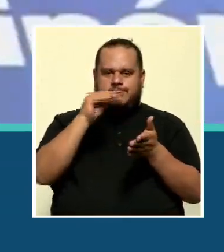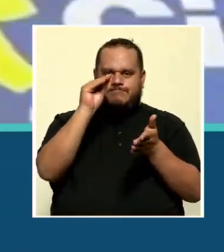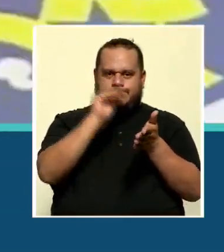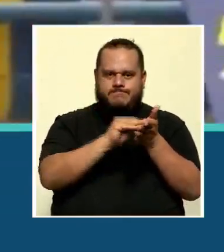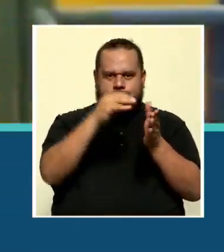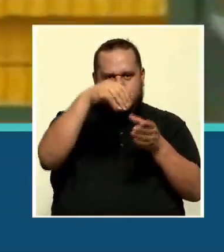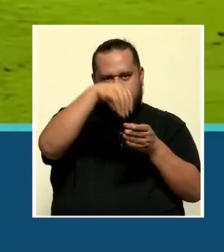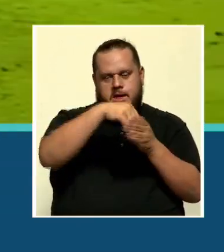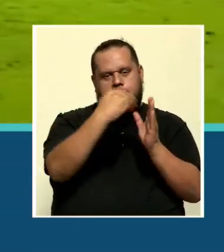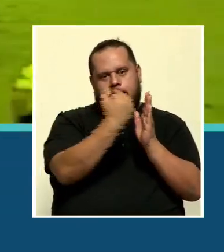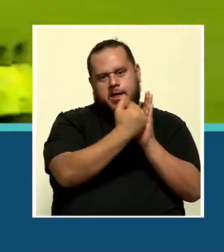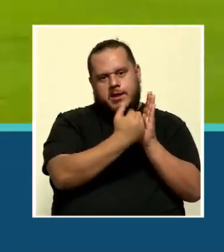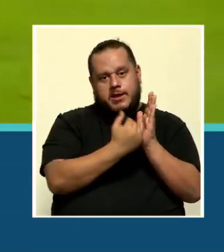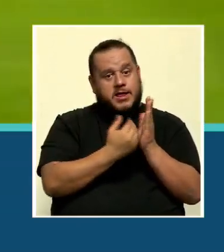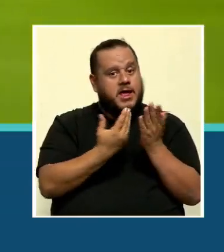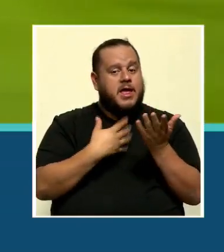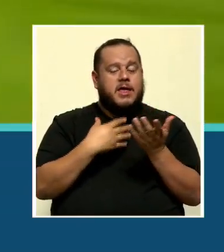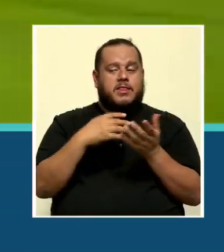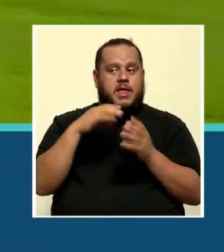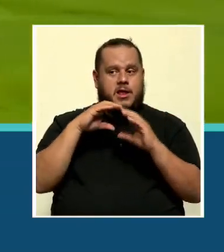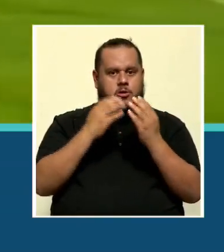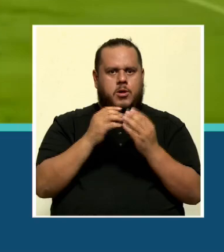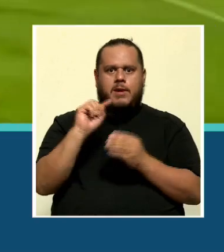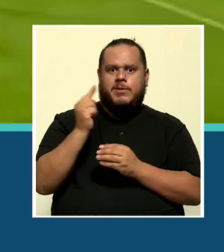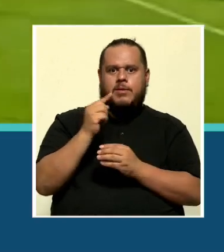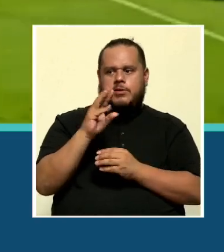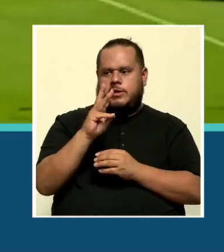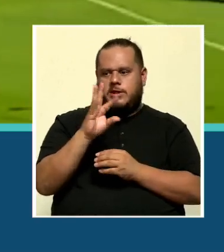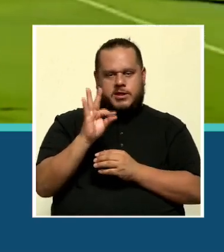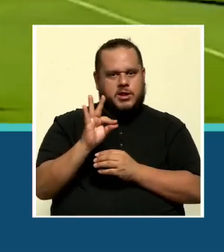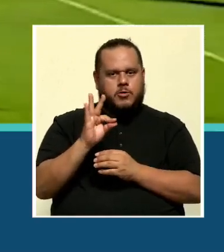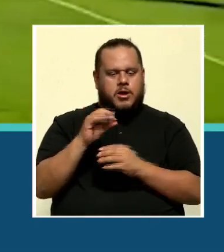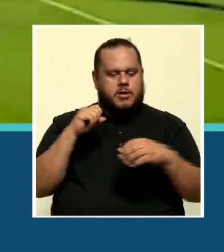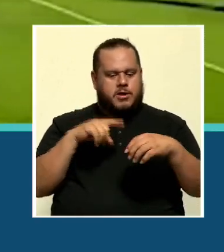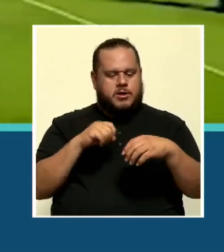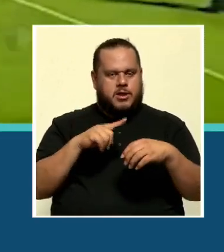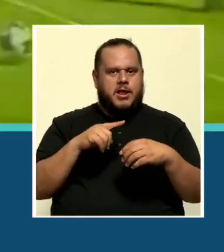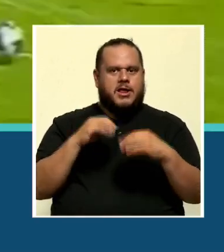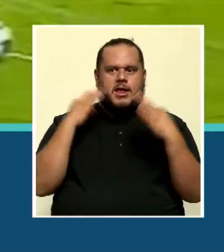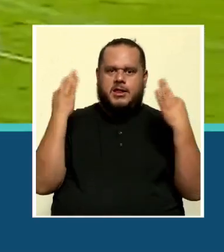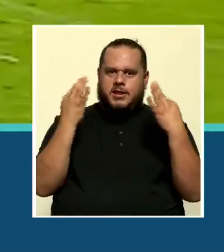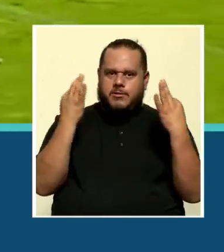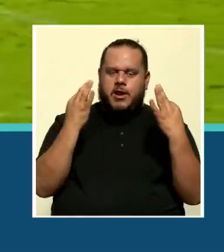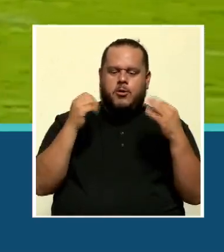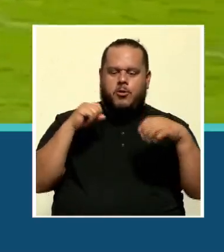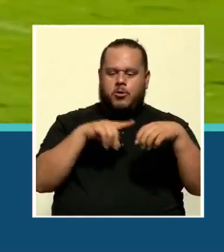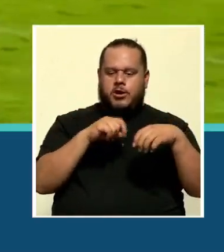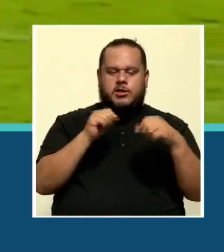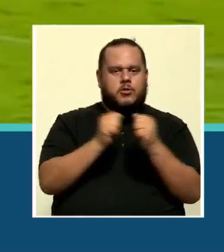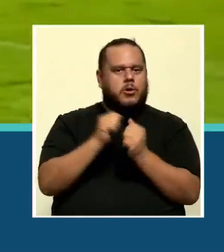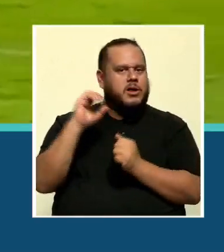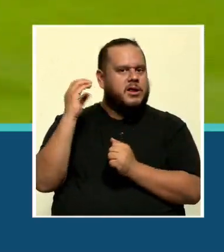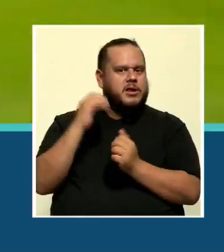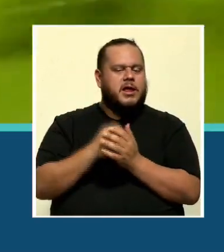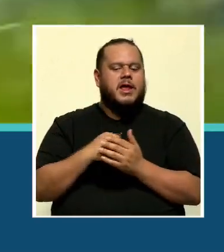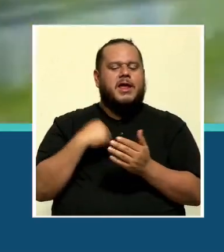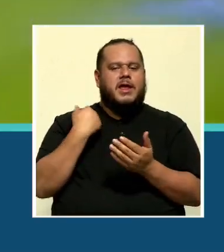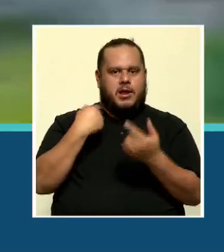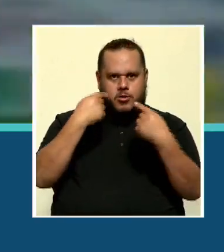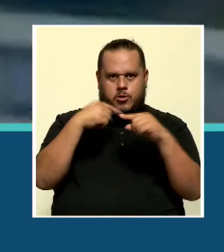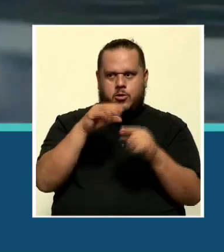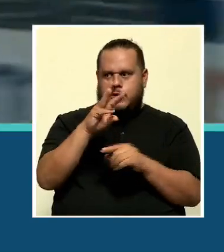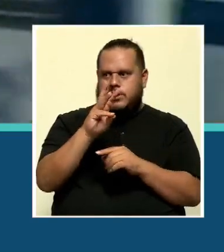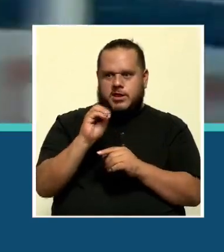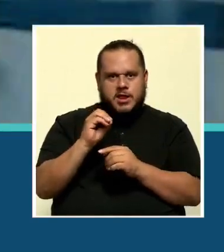en las actas del club, a ser el primero de 69 anotadores que celebraron goles con el cartaginés. El antillano llegó a 60